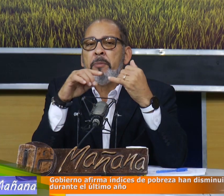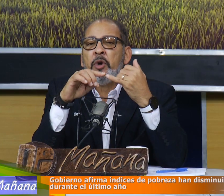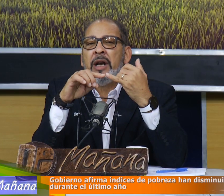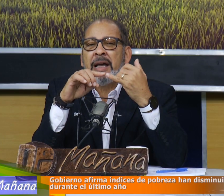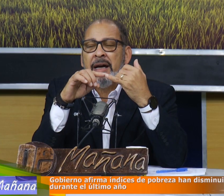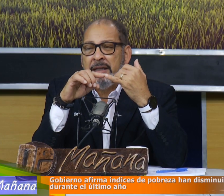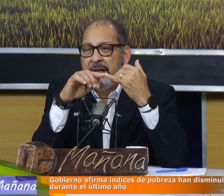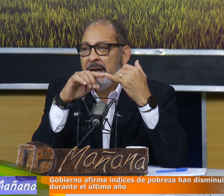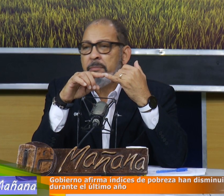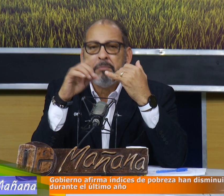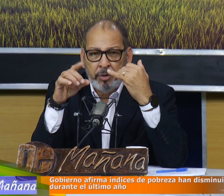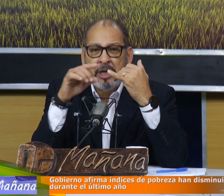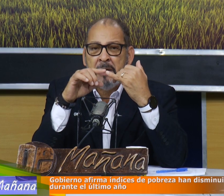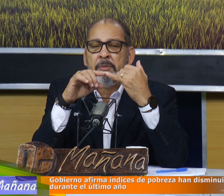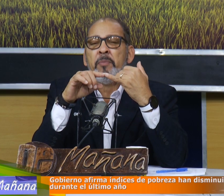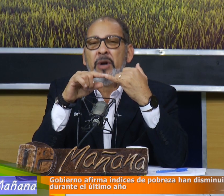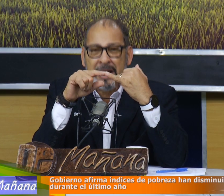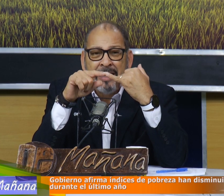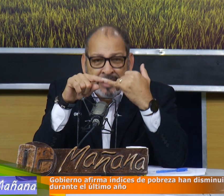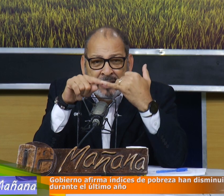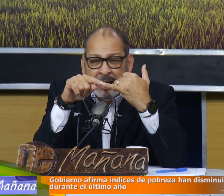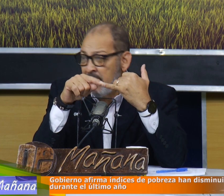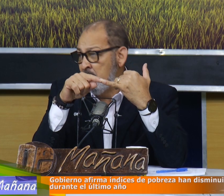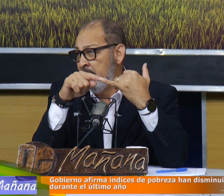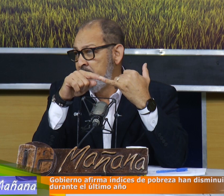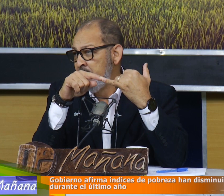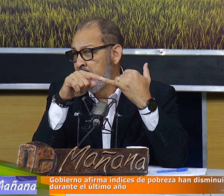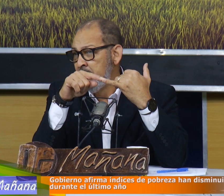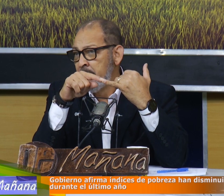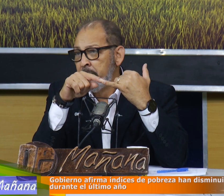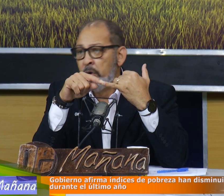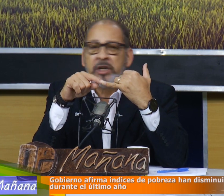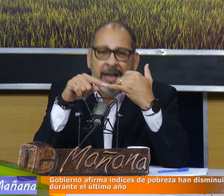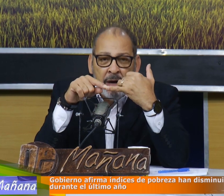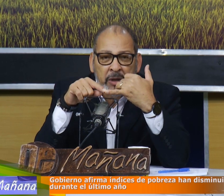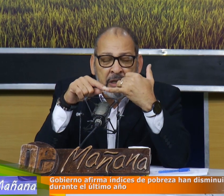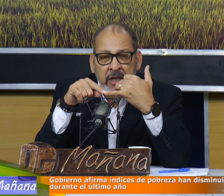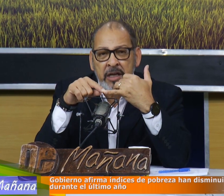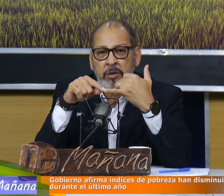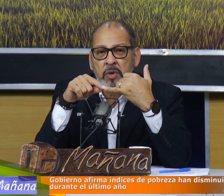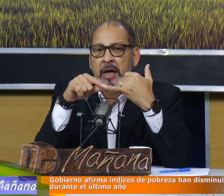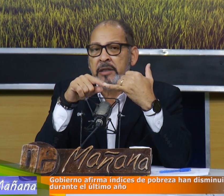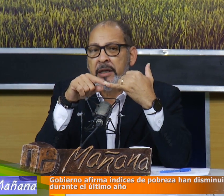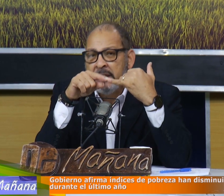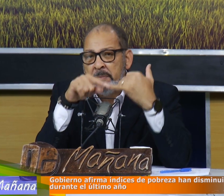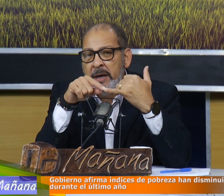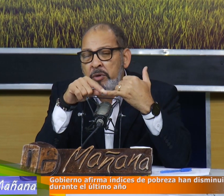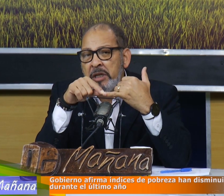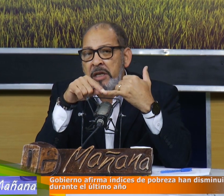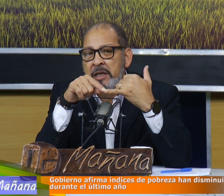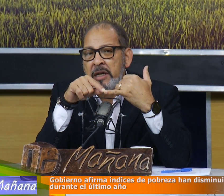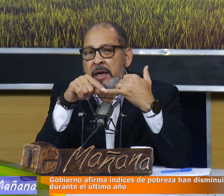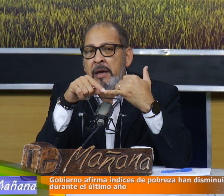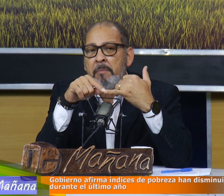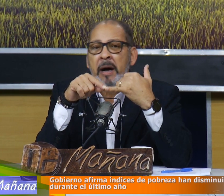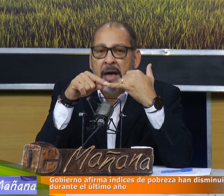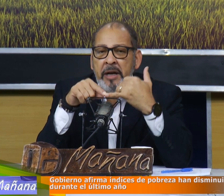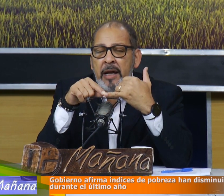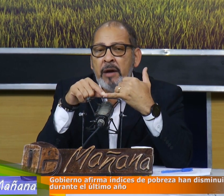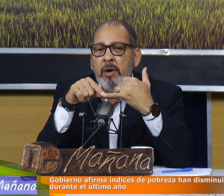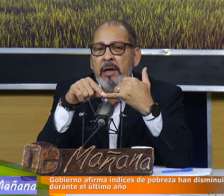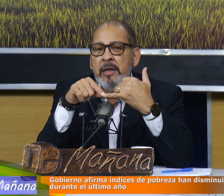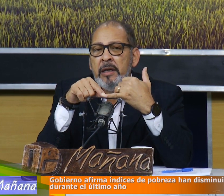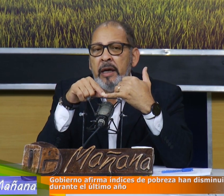se mide por la calidad por ejemplo por la del agua porque el agua te llegue a tu casa en este país Usted tiene que